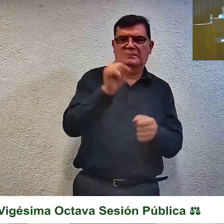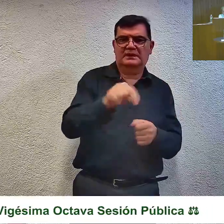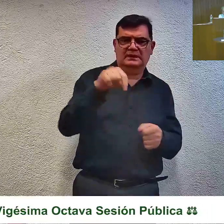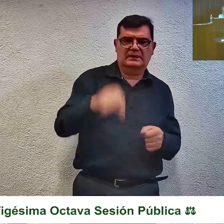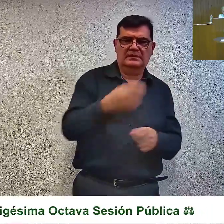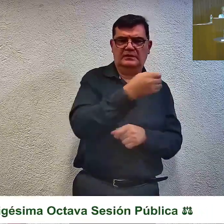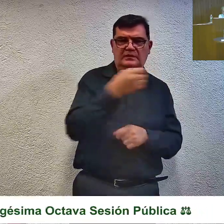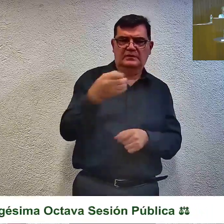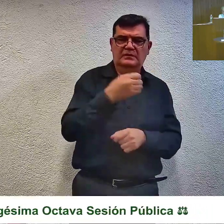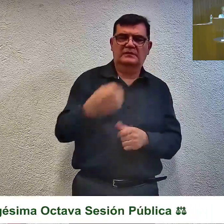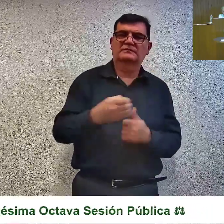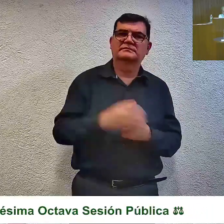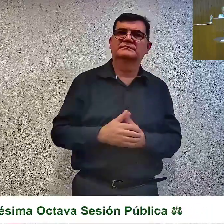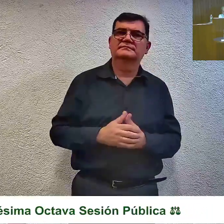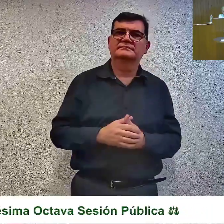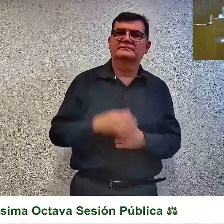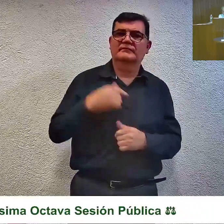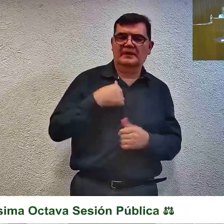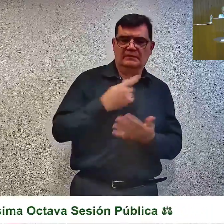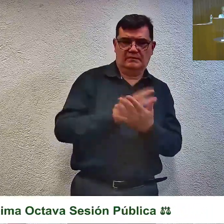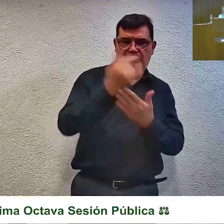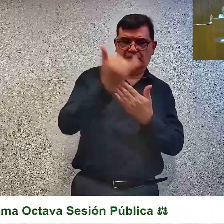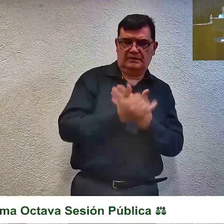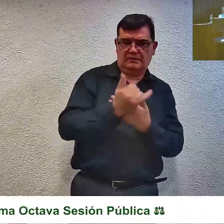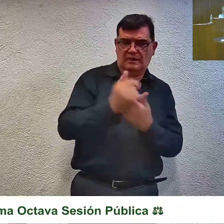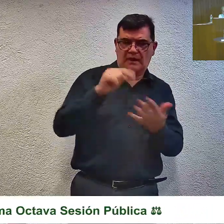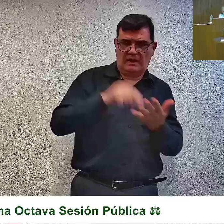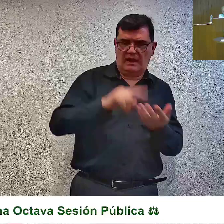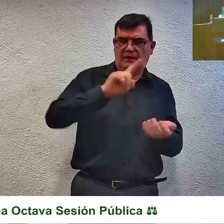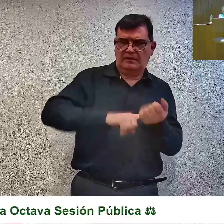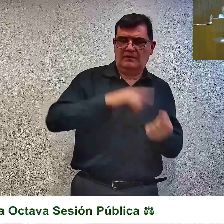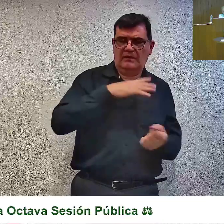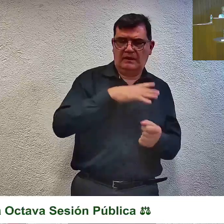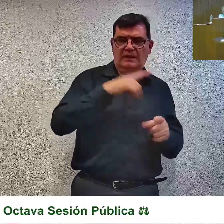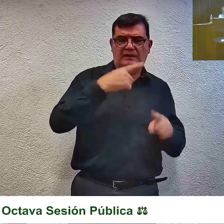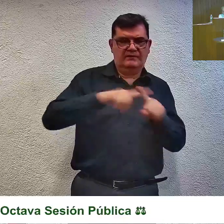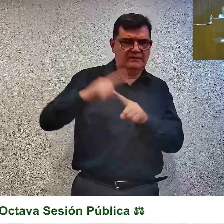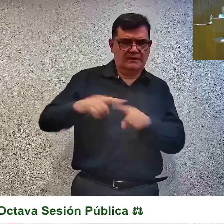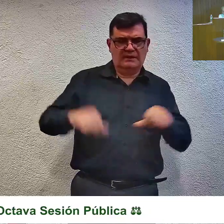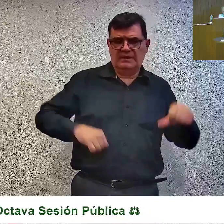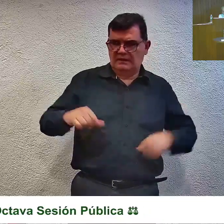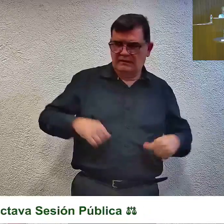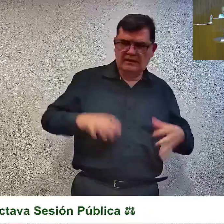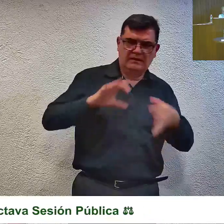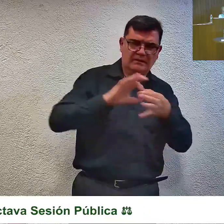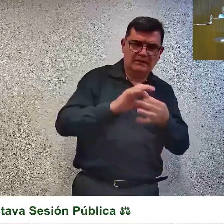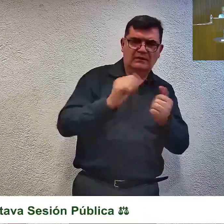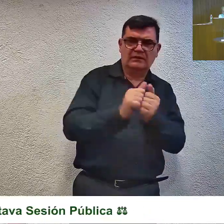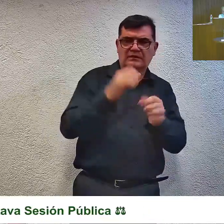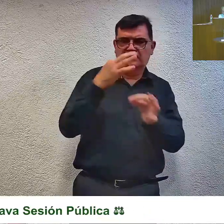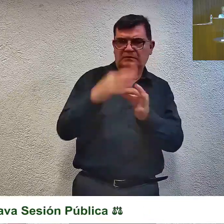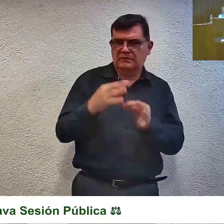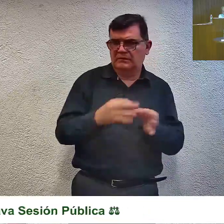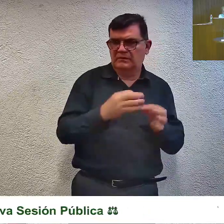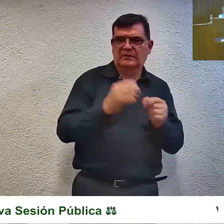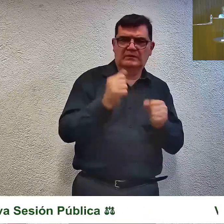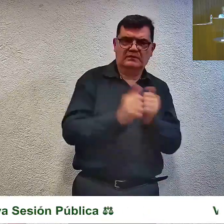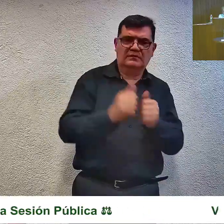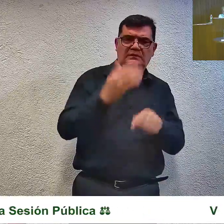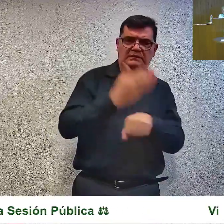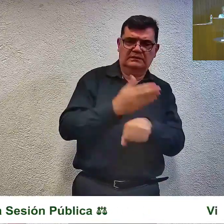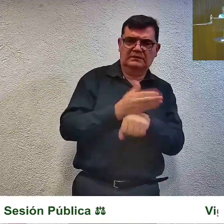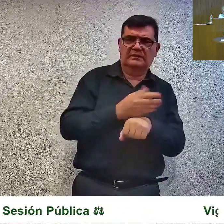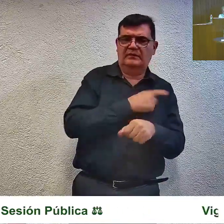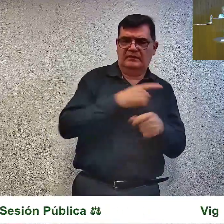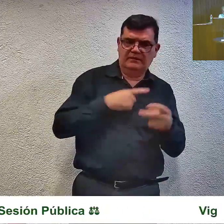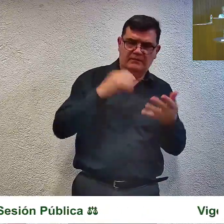órgano jurisdiccional. En el proyecto se razona que todas las actividades vinculadas al cumplimiento de una sentencia deben llevar a cabo